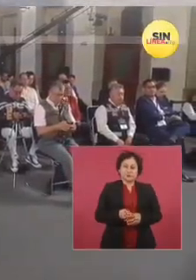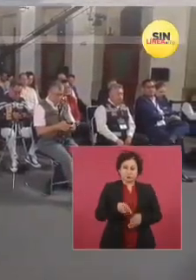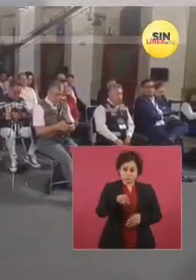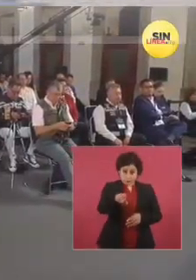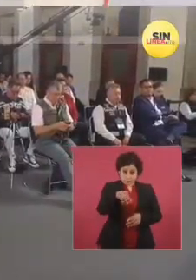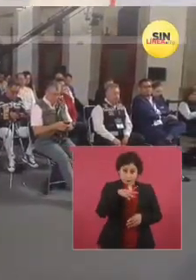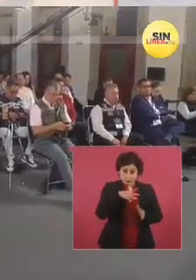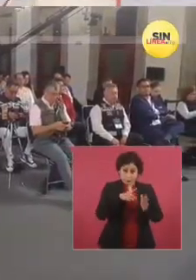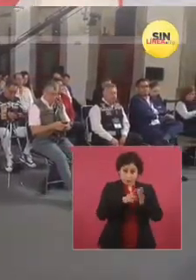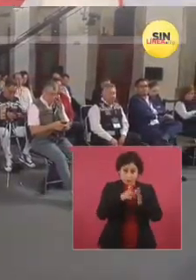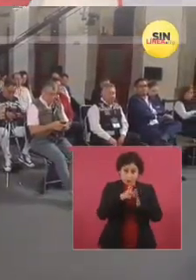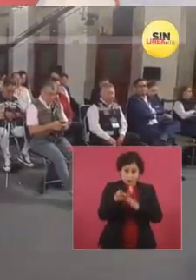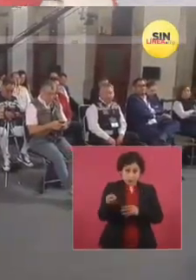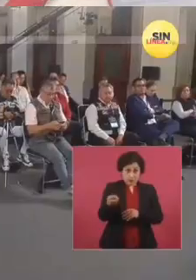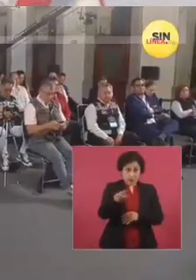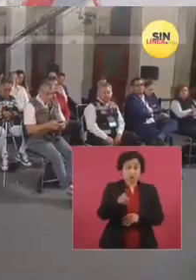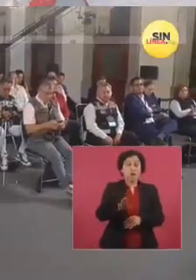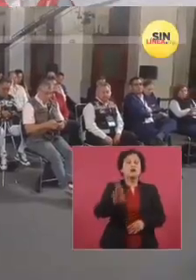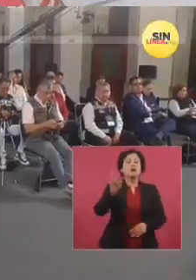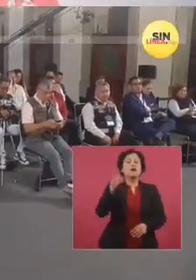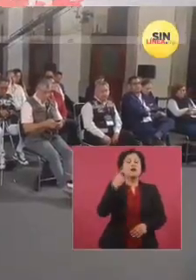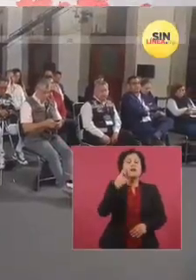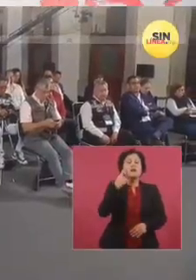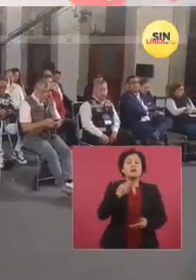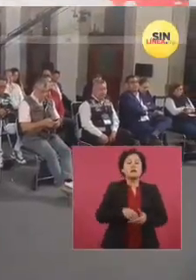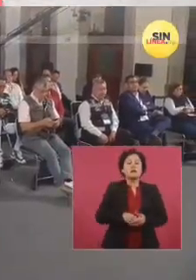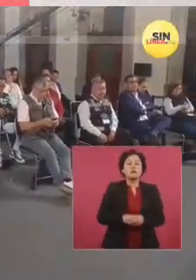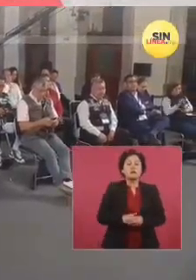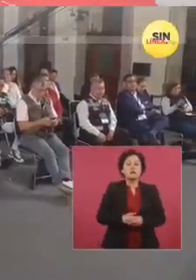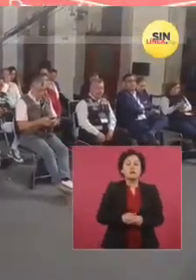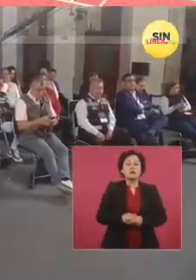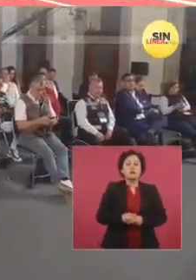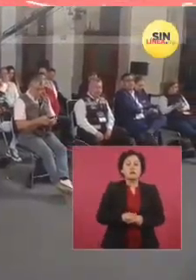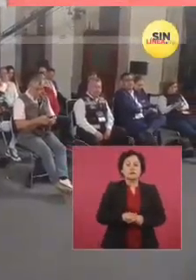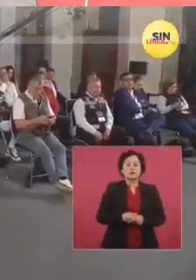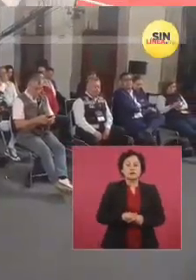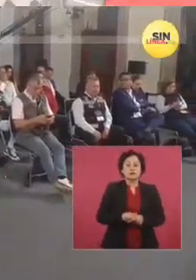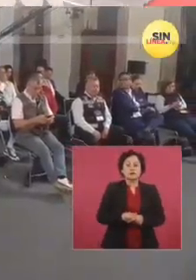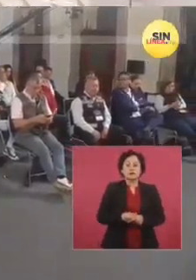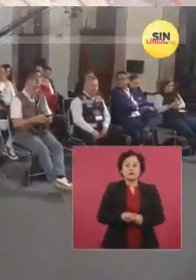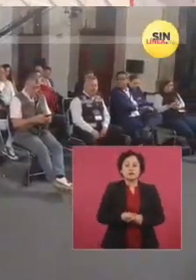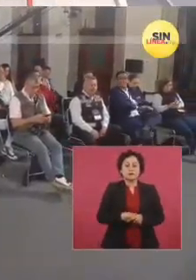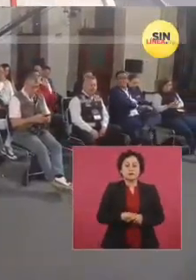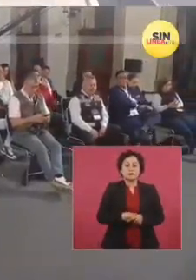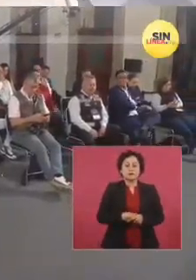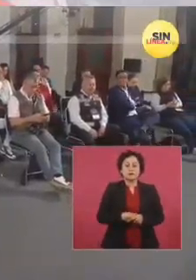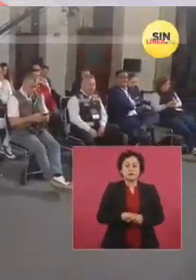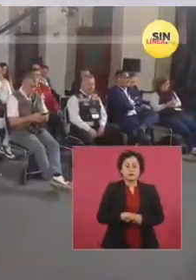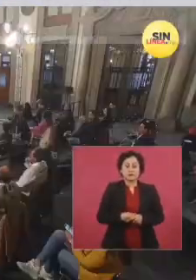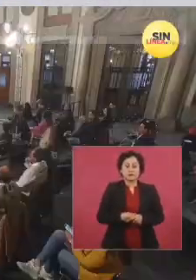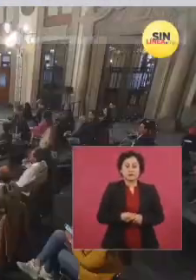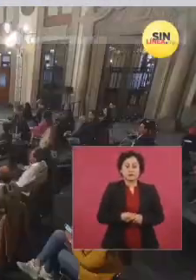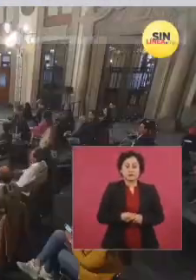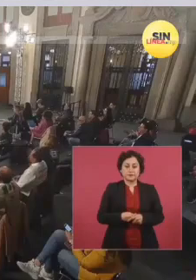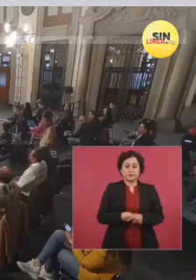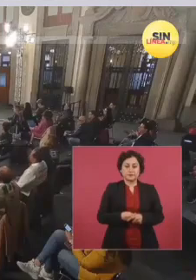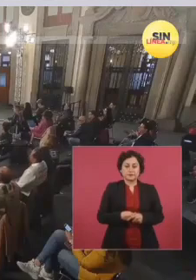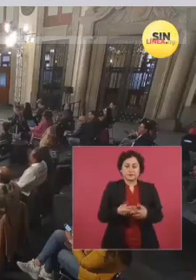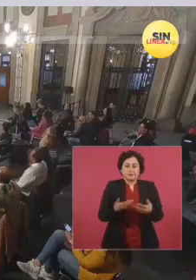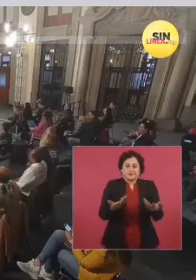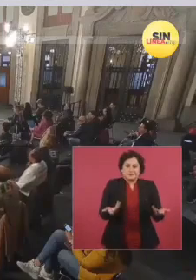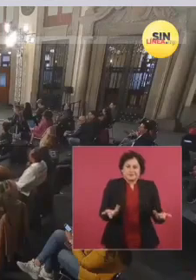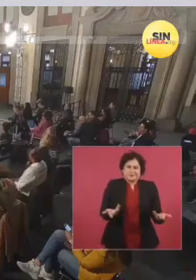corazón, esperamos que no pase a mayores, pero muy independiente de eso, hay que seguirle mostrando apoyo a nuestro cabecita de algodón,